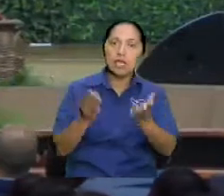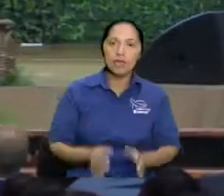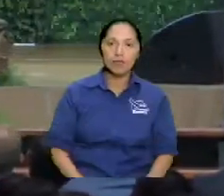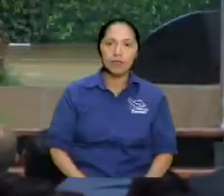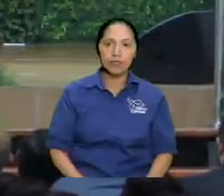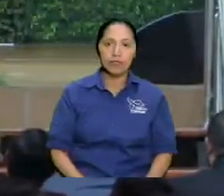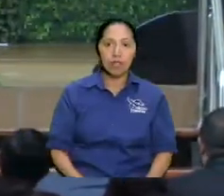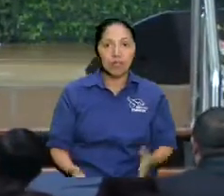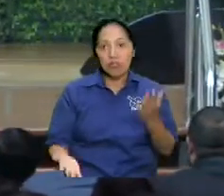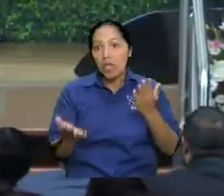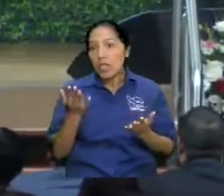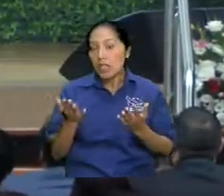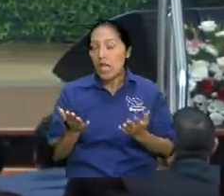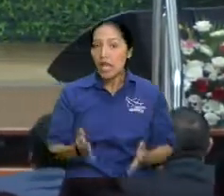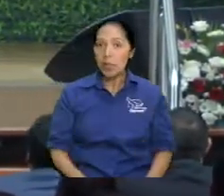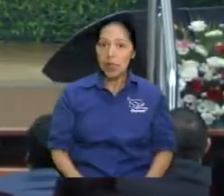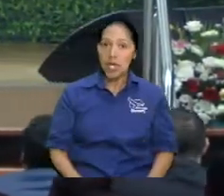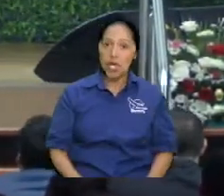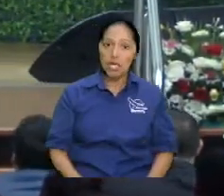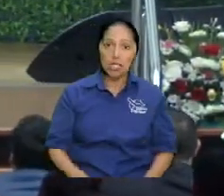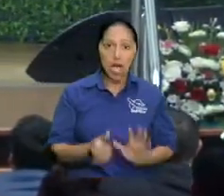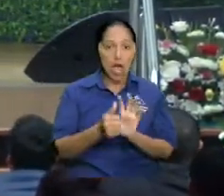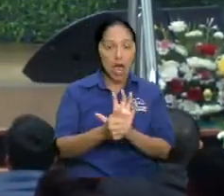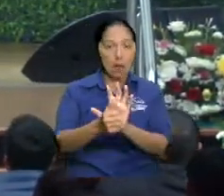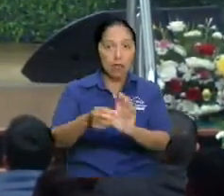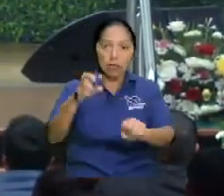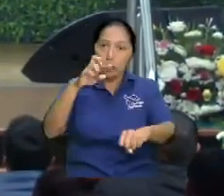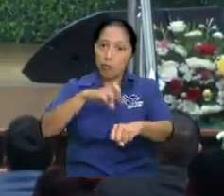Dinero no tenía, pero pobre no era.